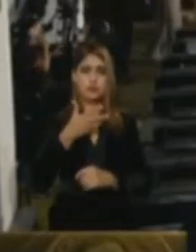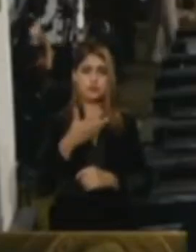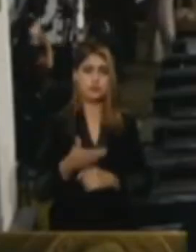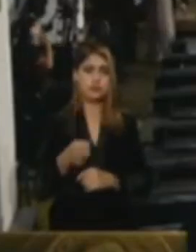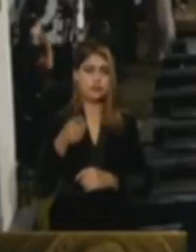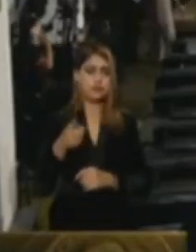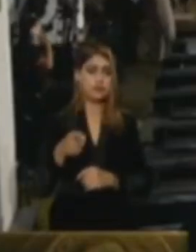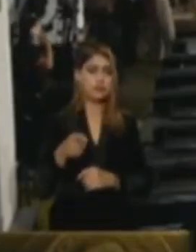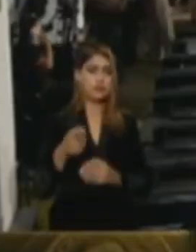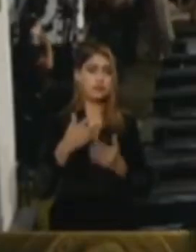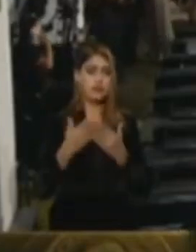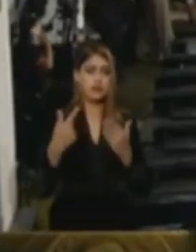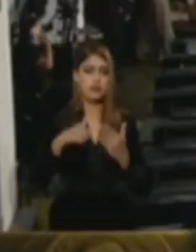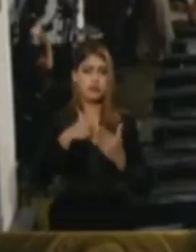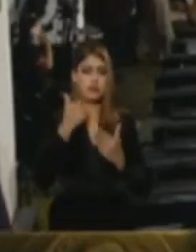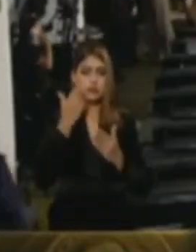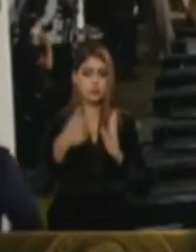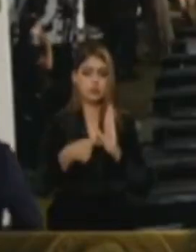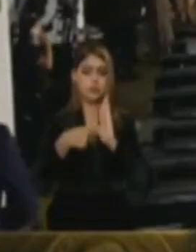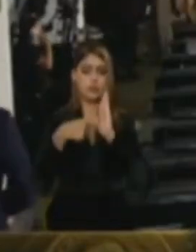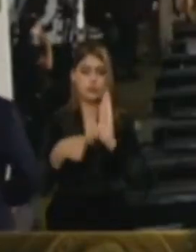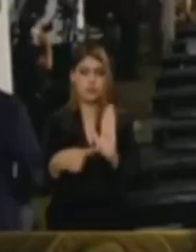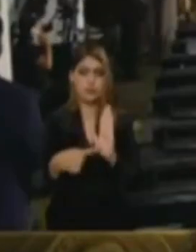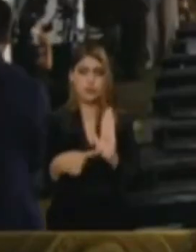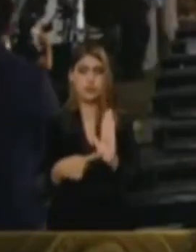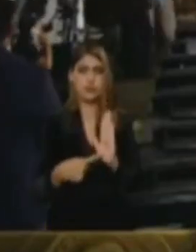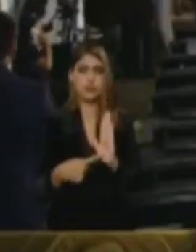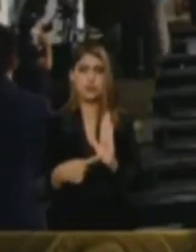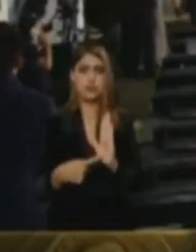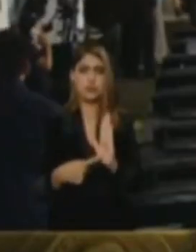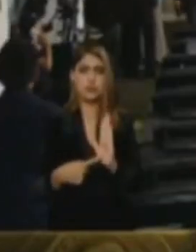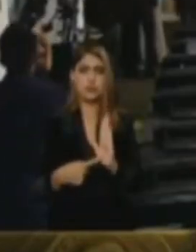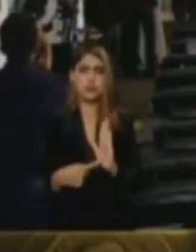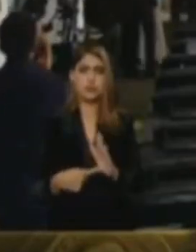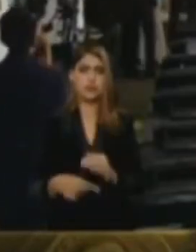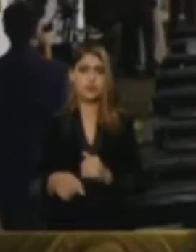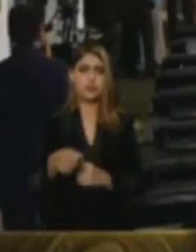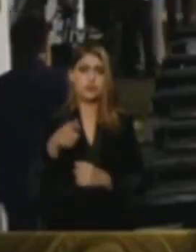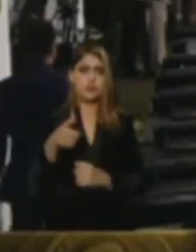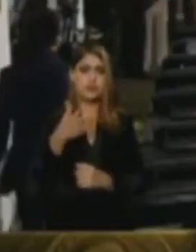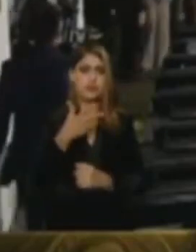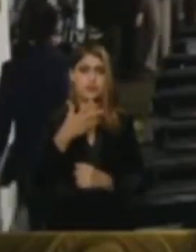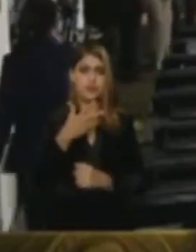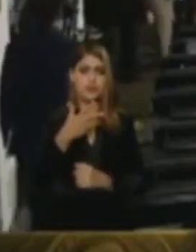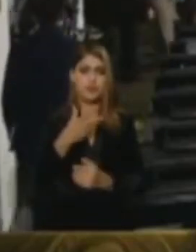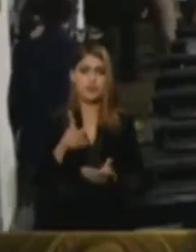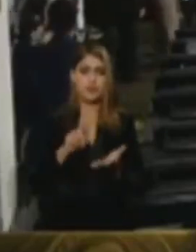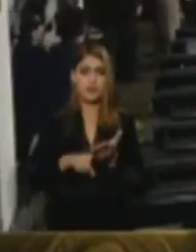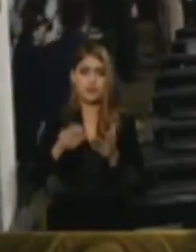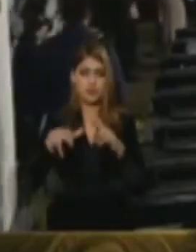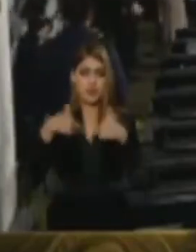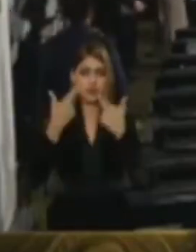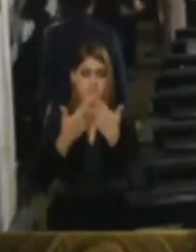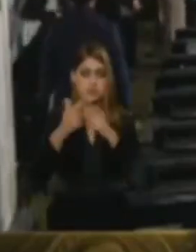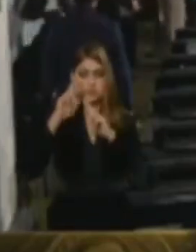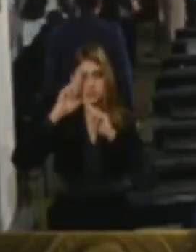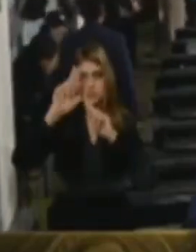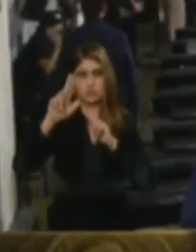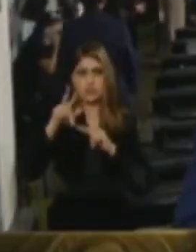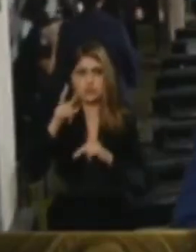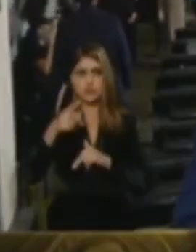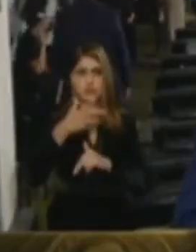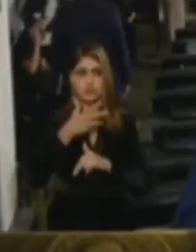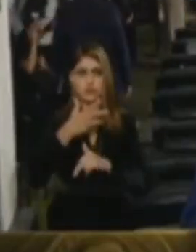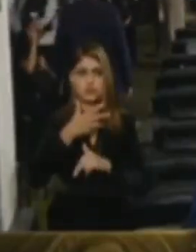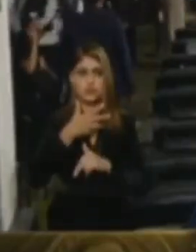hoy le queríamos mostrar el día de hoy en esta transmisión de la sesión solemne, que tiene